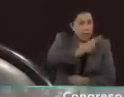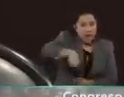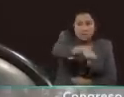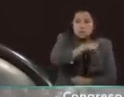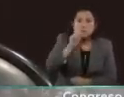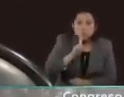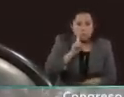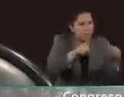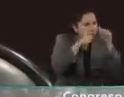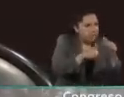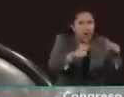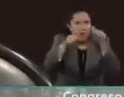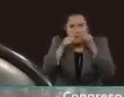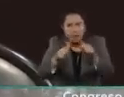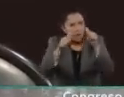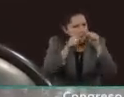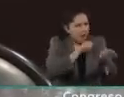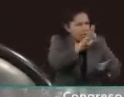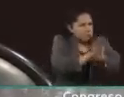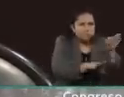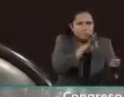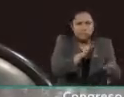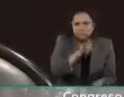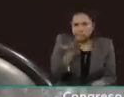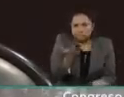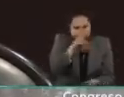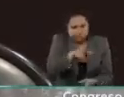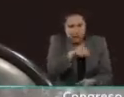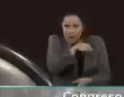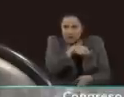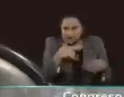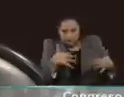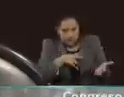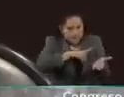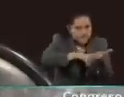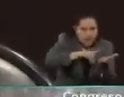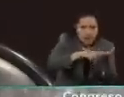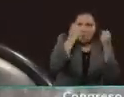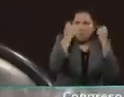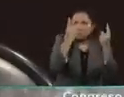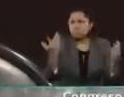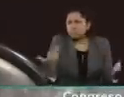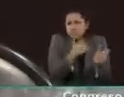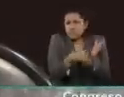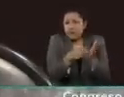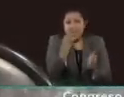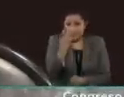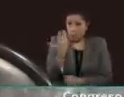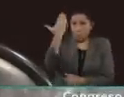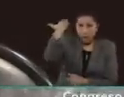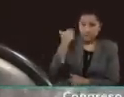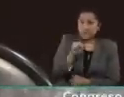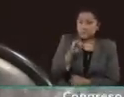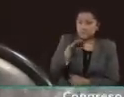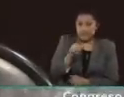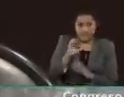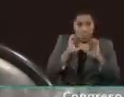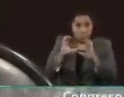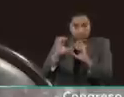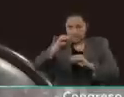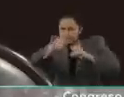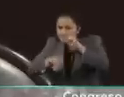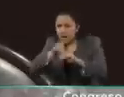es reconocido. Simple y sencillamente no pudimos aprobar el sistema de cuidados porque tenía impacto